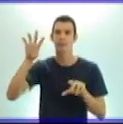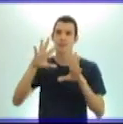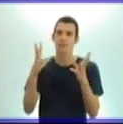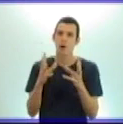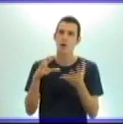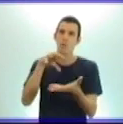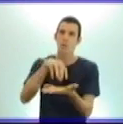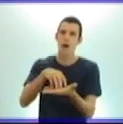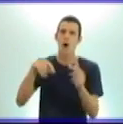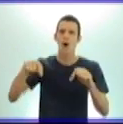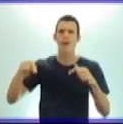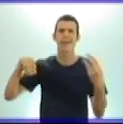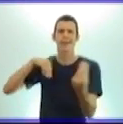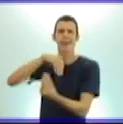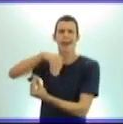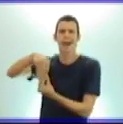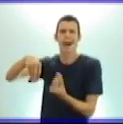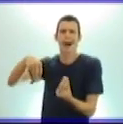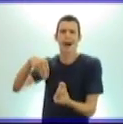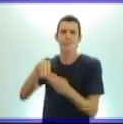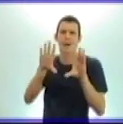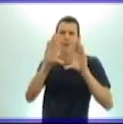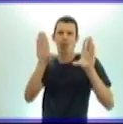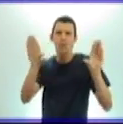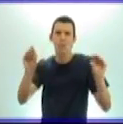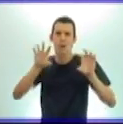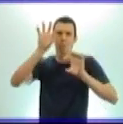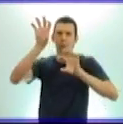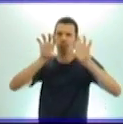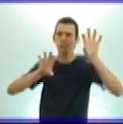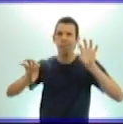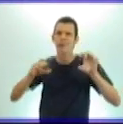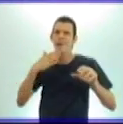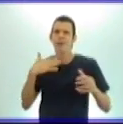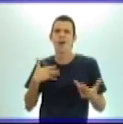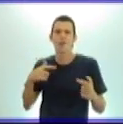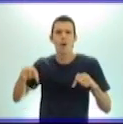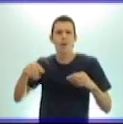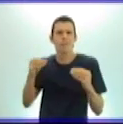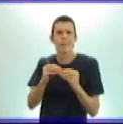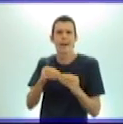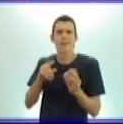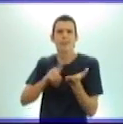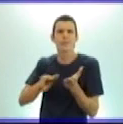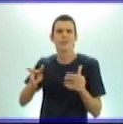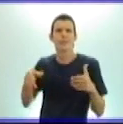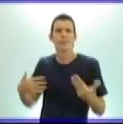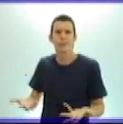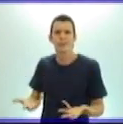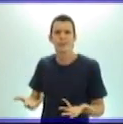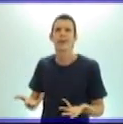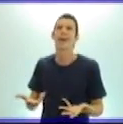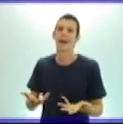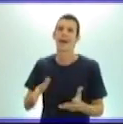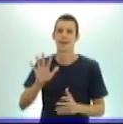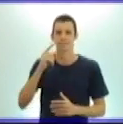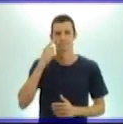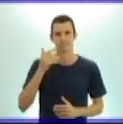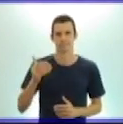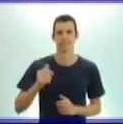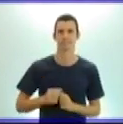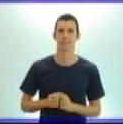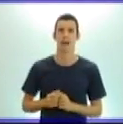Yaguajay, entre otros. Como te darás cuenta, en la antigua